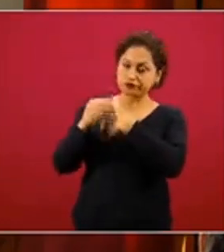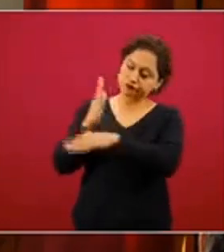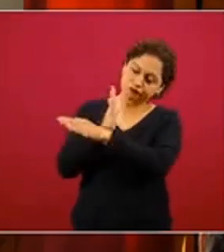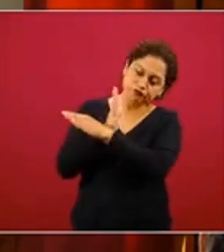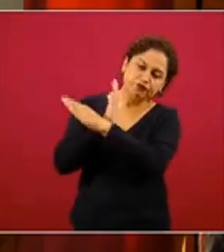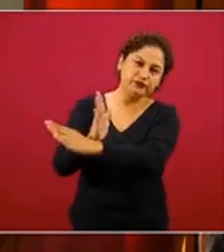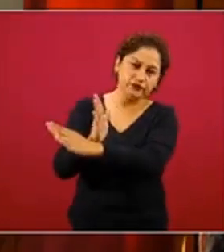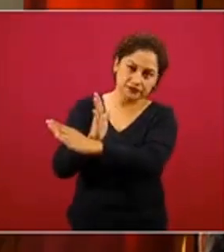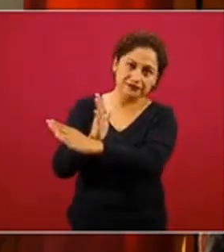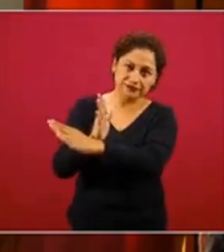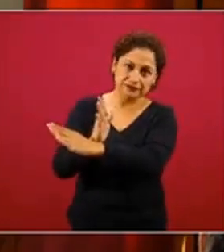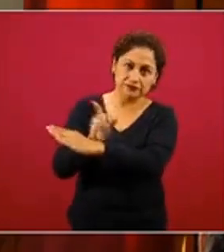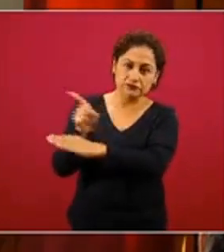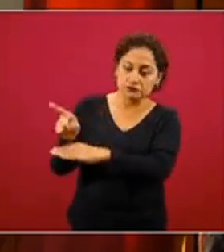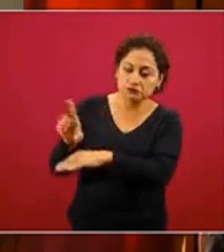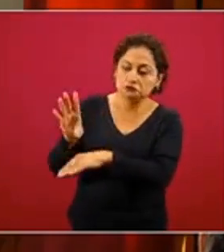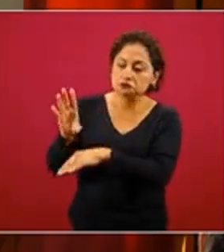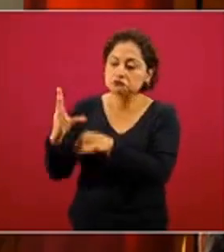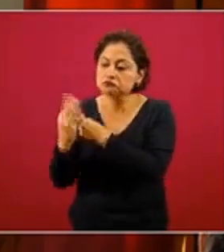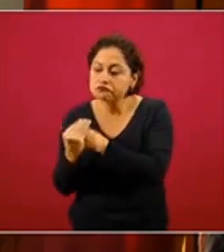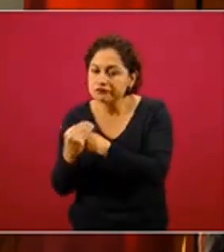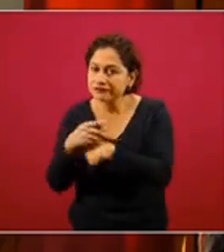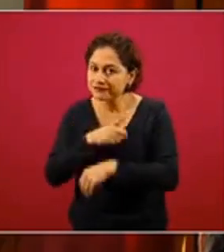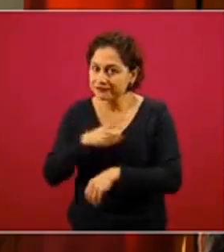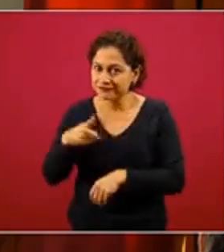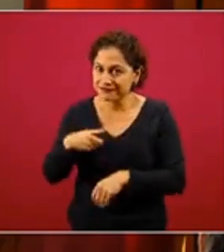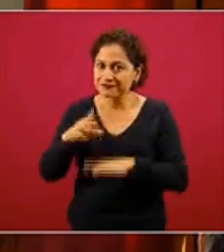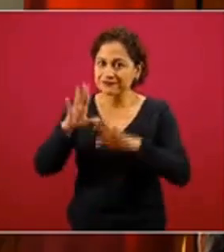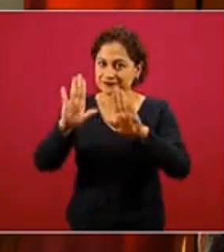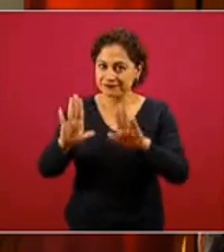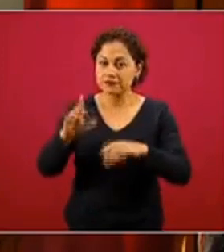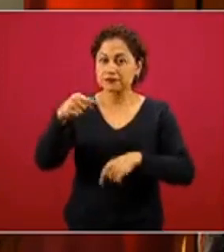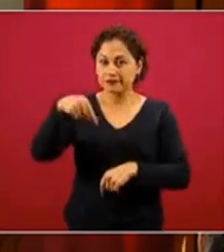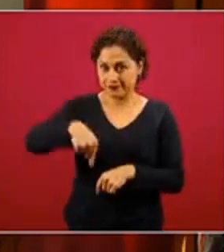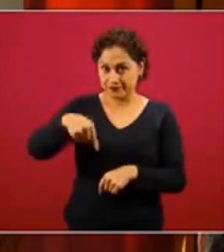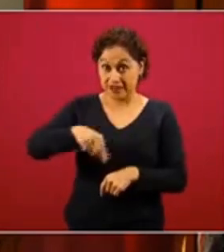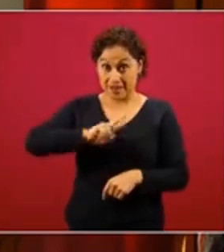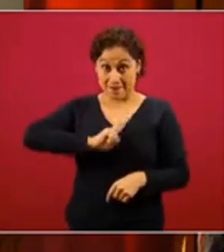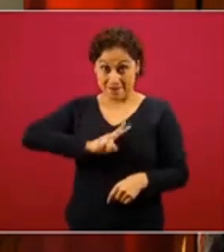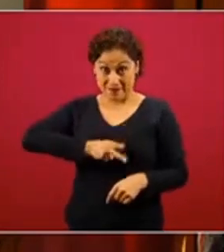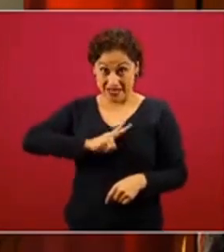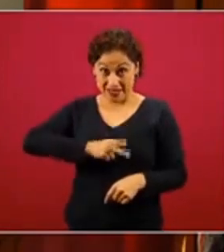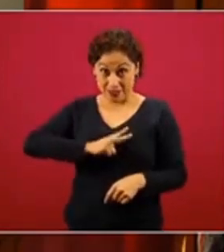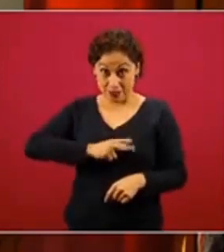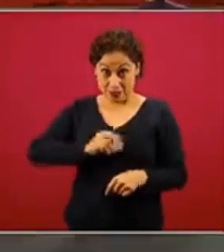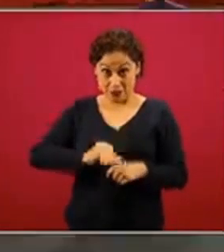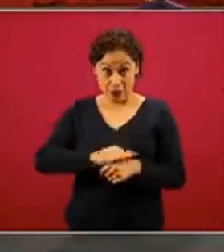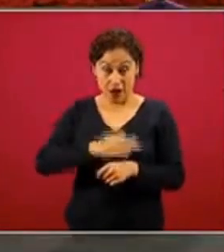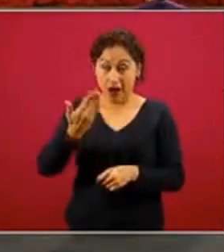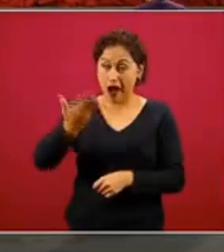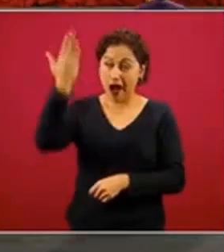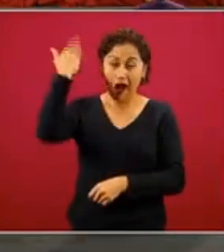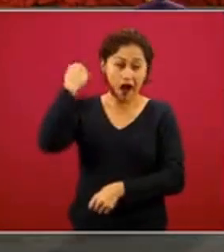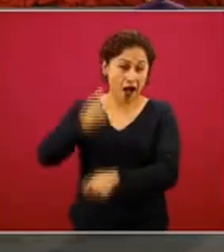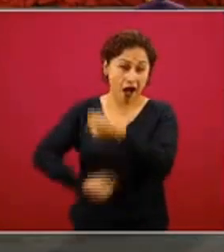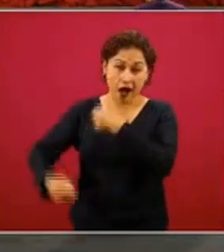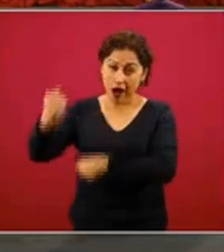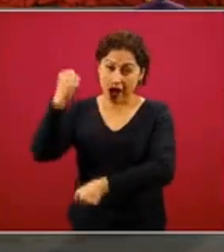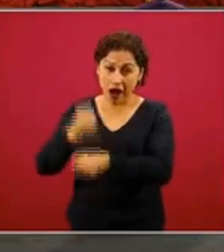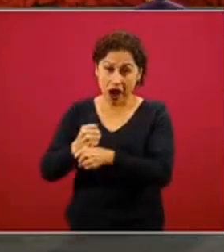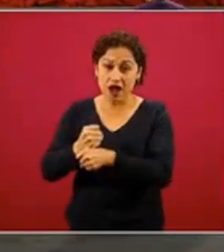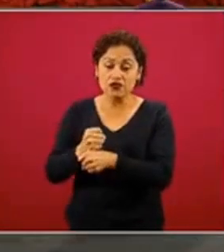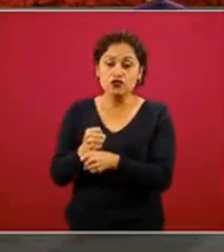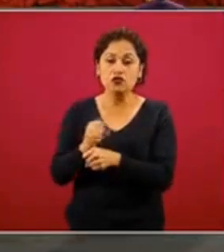les digo, desde hace miles de años, ha podido fabricar su llave y ha encontrado que la cerradura